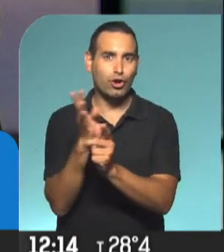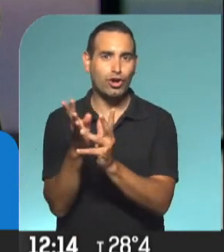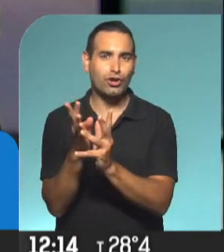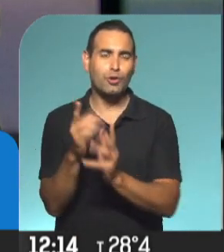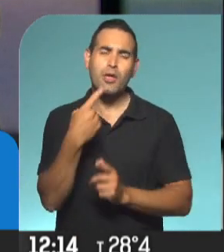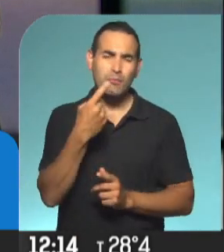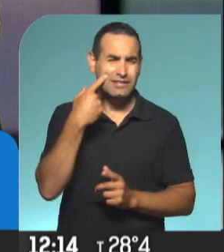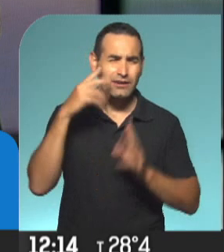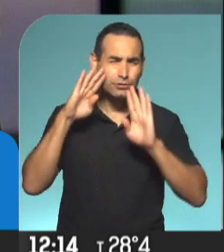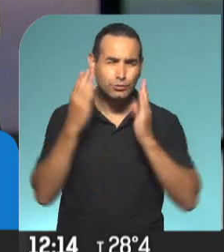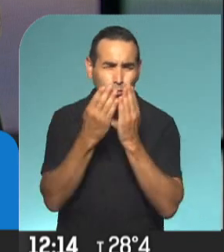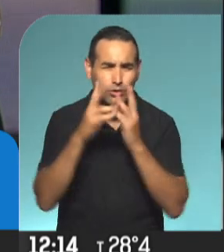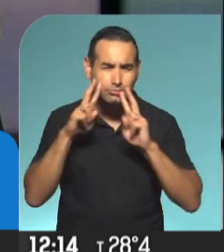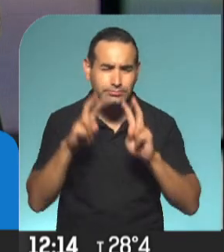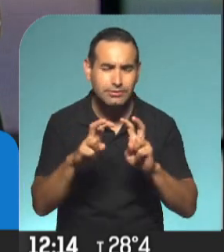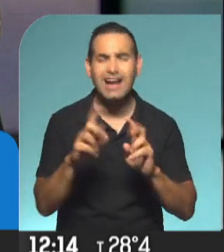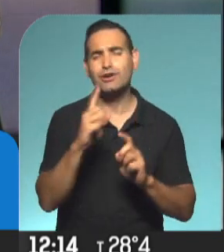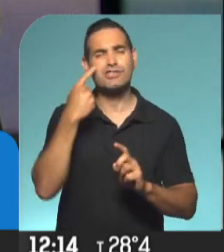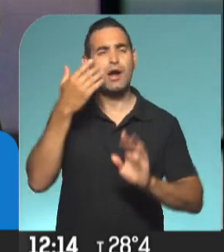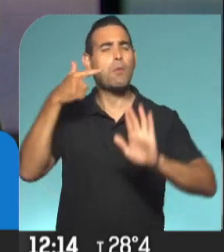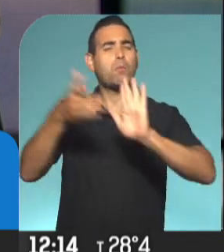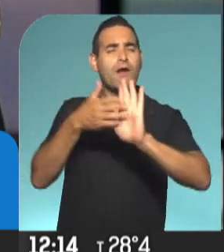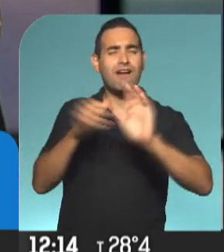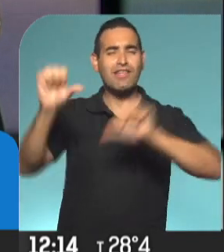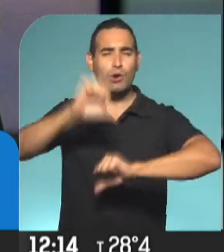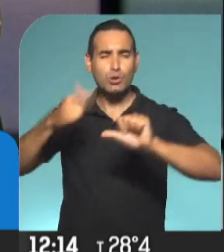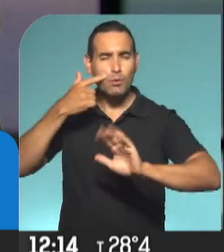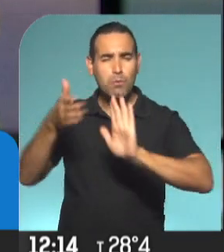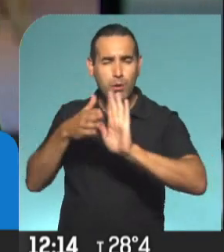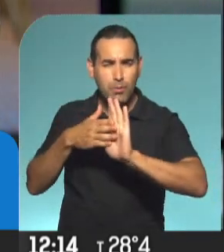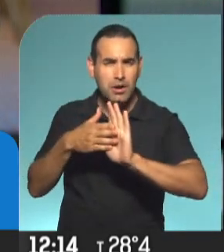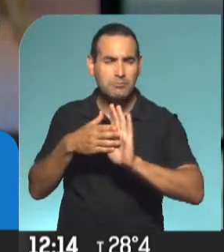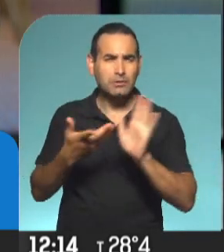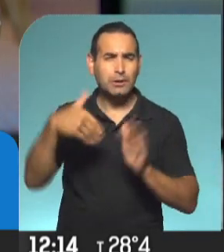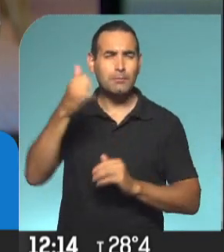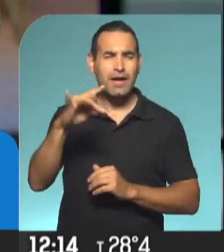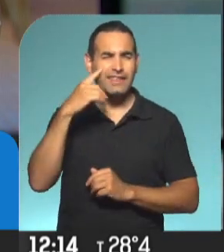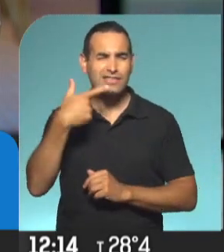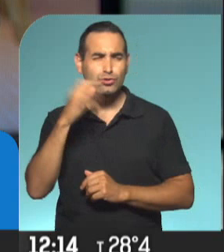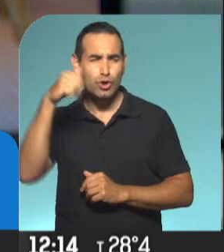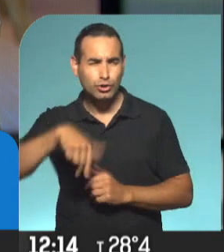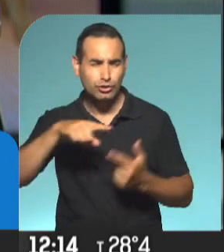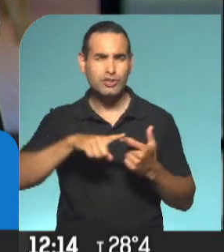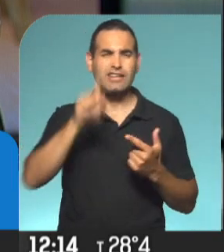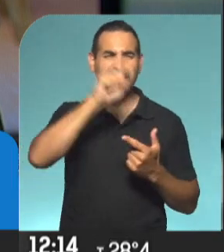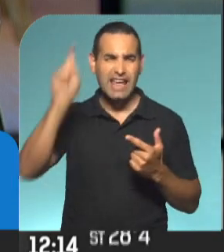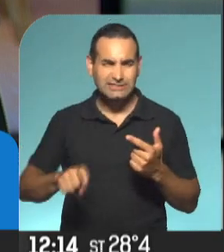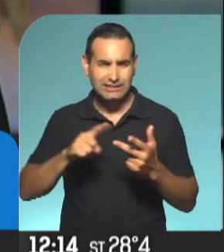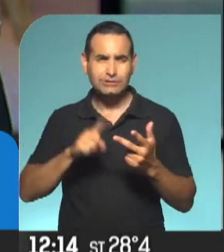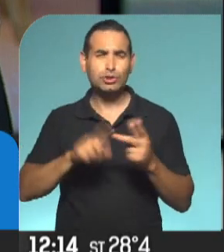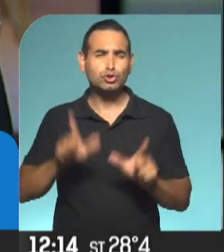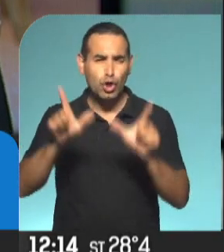es así. Se han hecho pruebas en laboratorios, creo que en Madison y en Texas y en Tokio